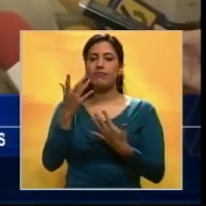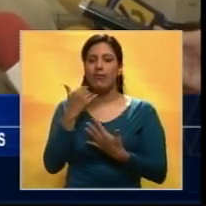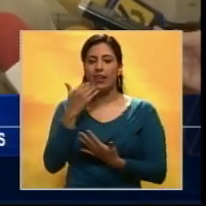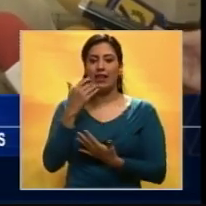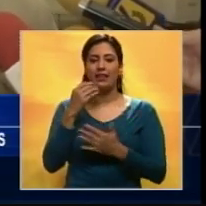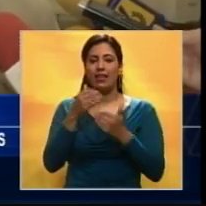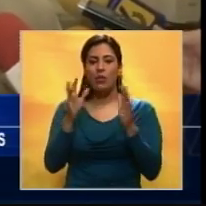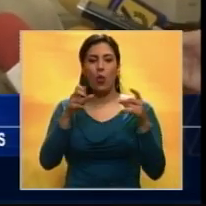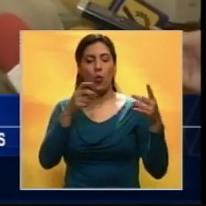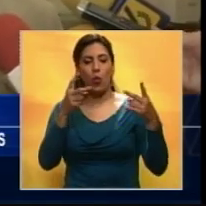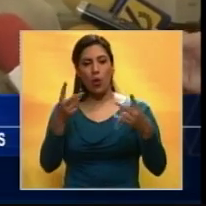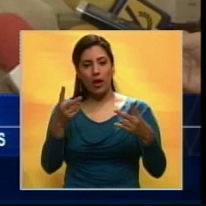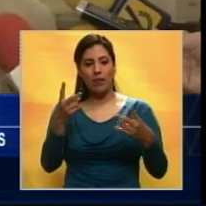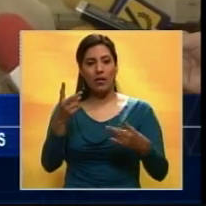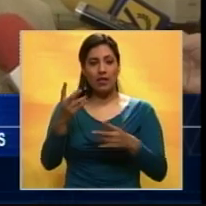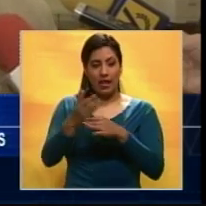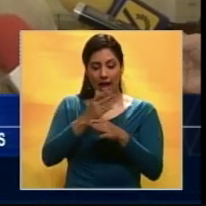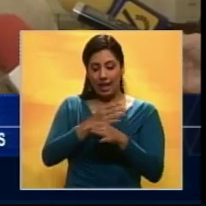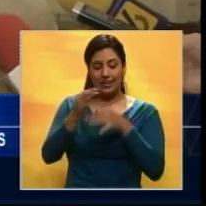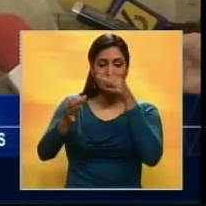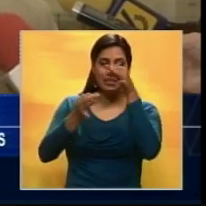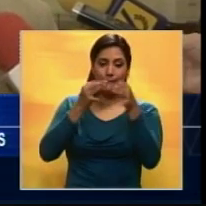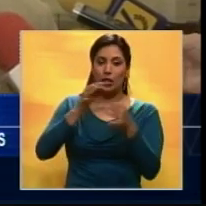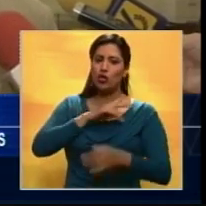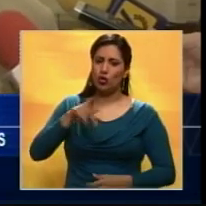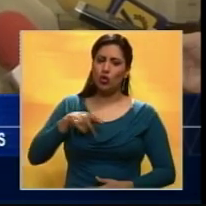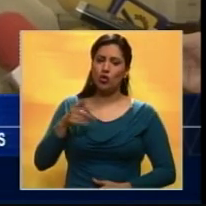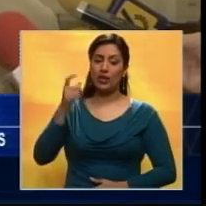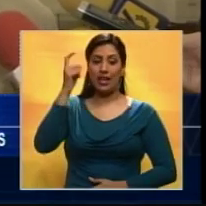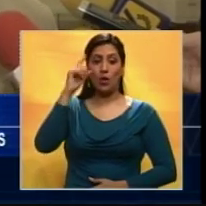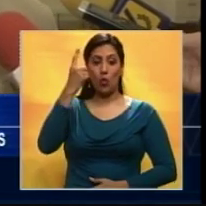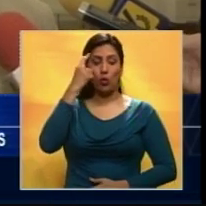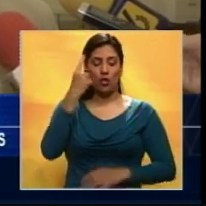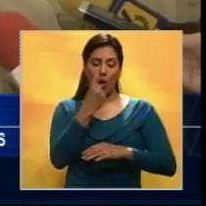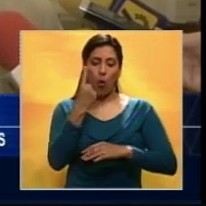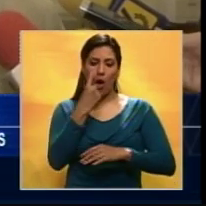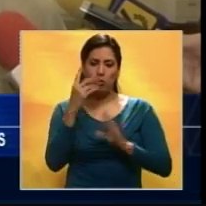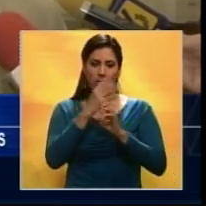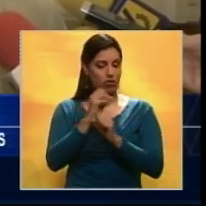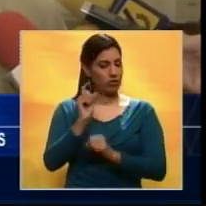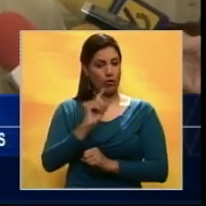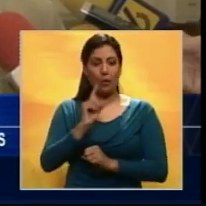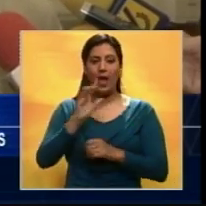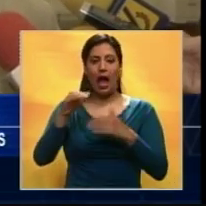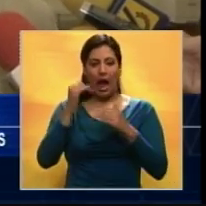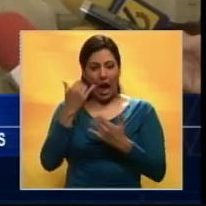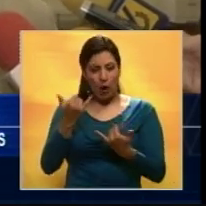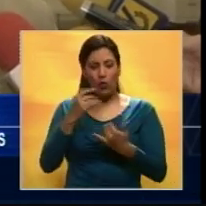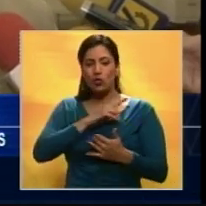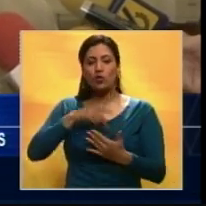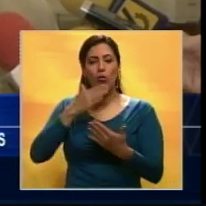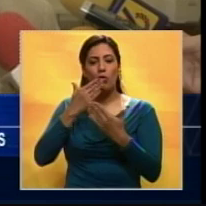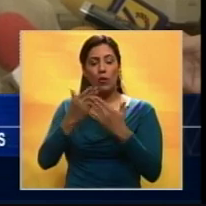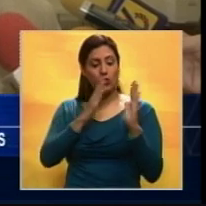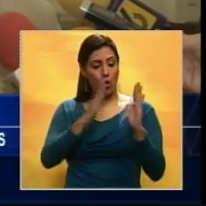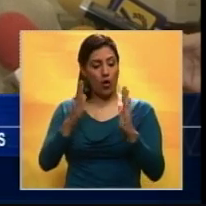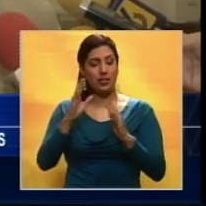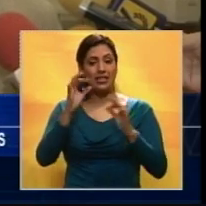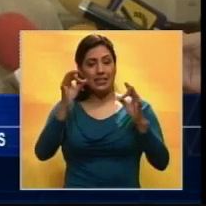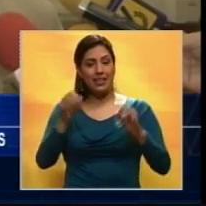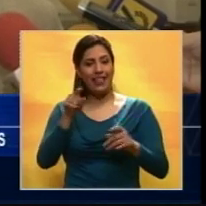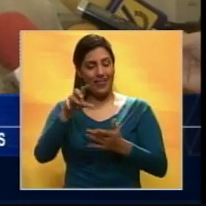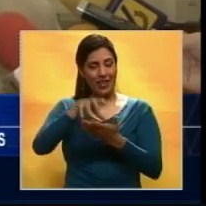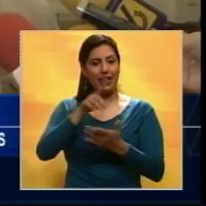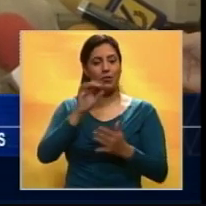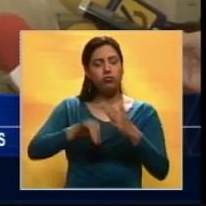la pernota. Anteriormente estábamos solamente en el día hasta 1 hora de la noche, pero ahora tenemos planteado que los organismos del